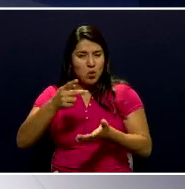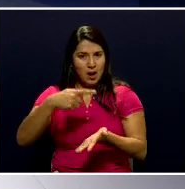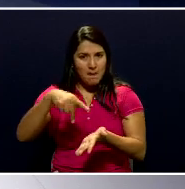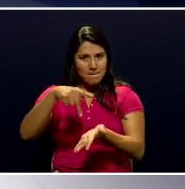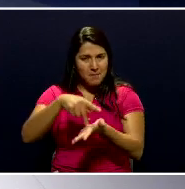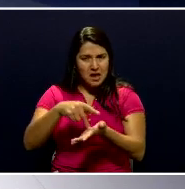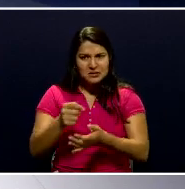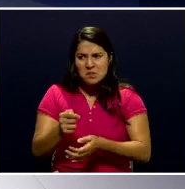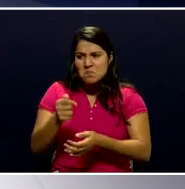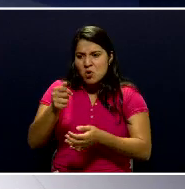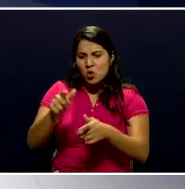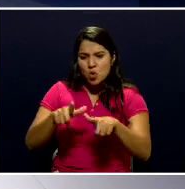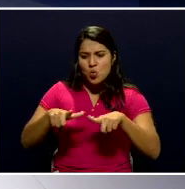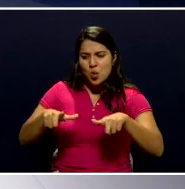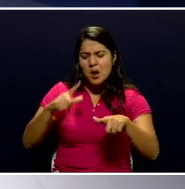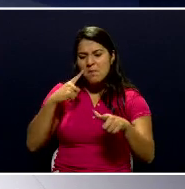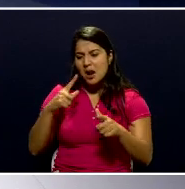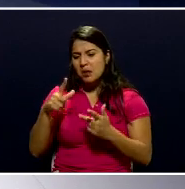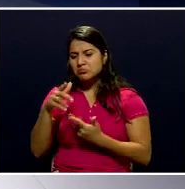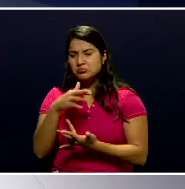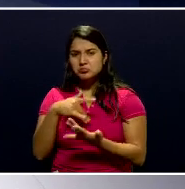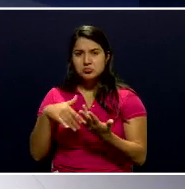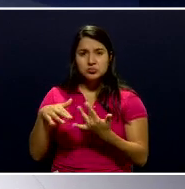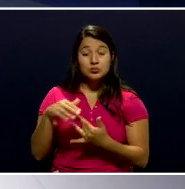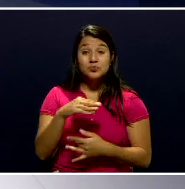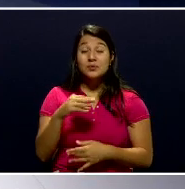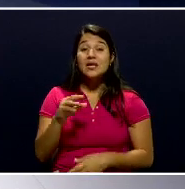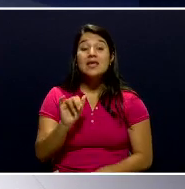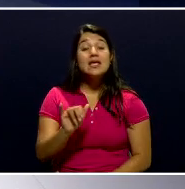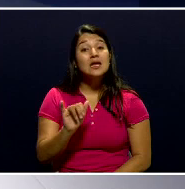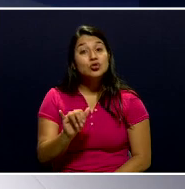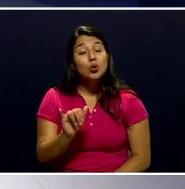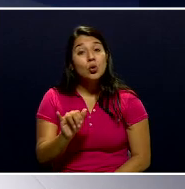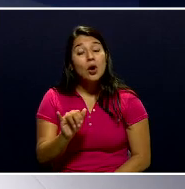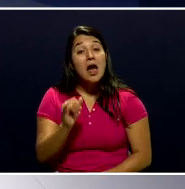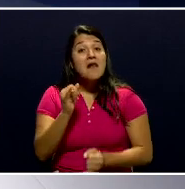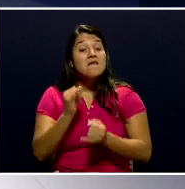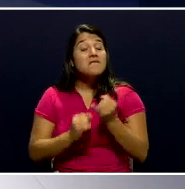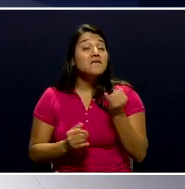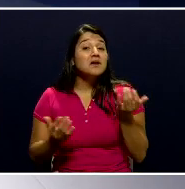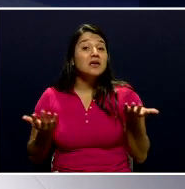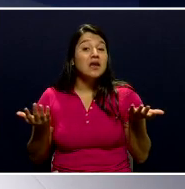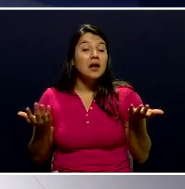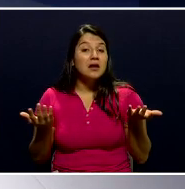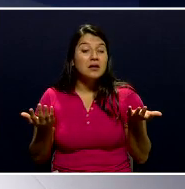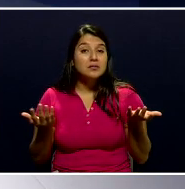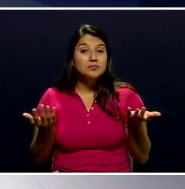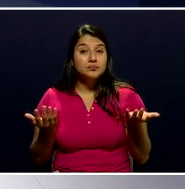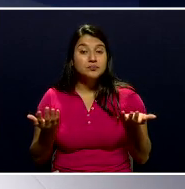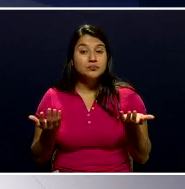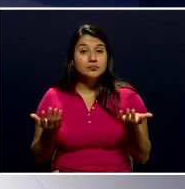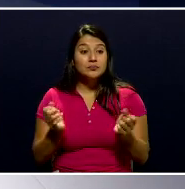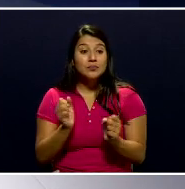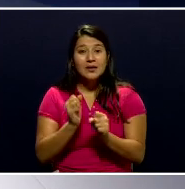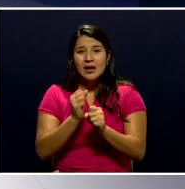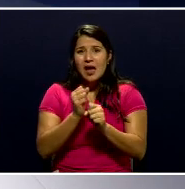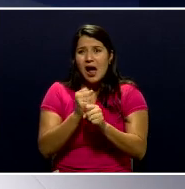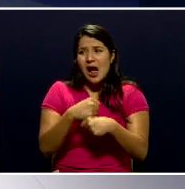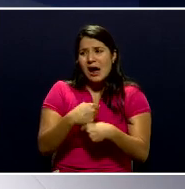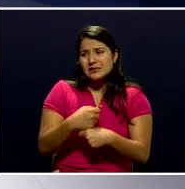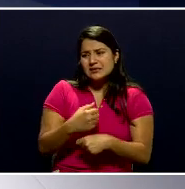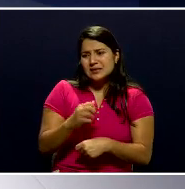lugares de convivencia, y esto termina arrojando un estilo